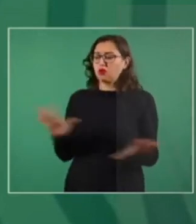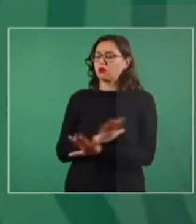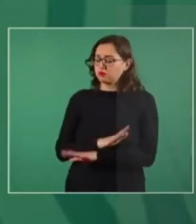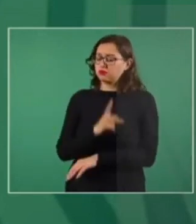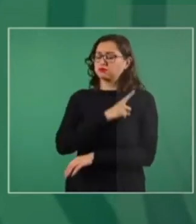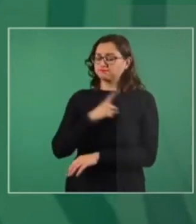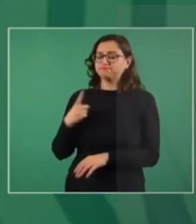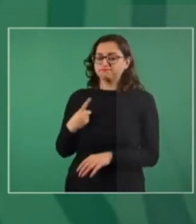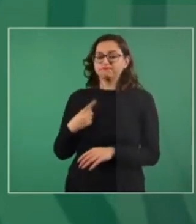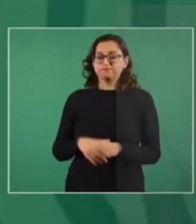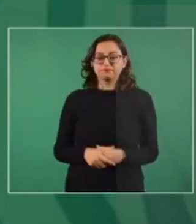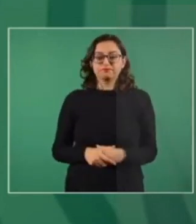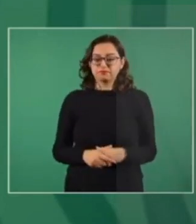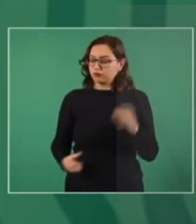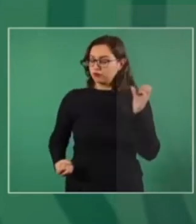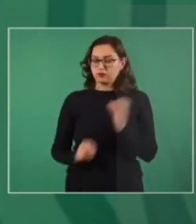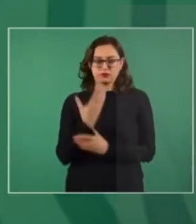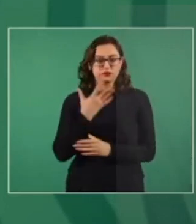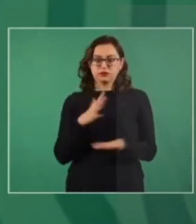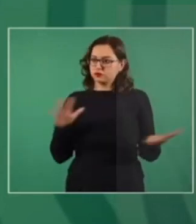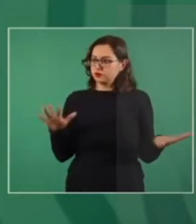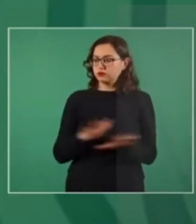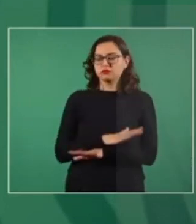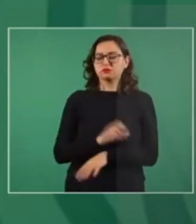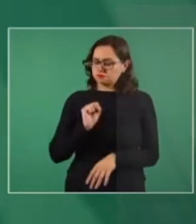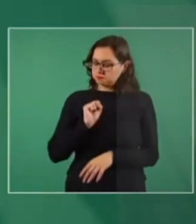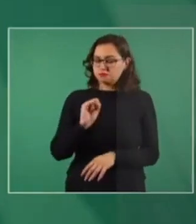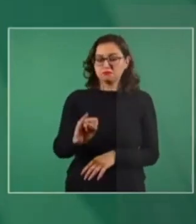completo. Renovación tajante.